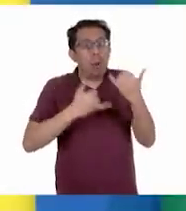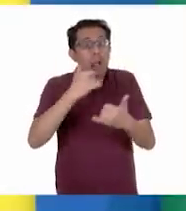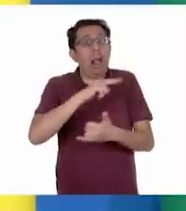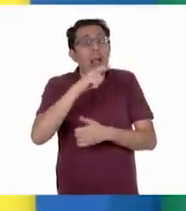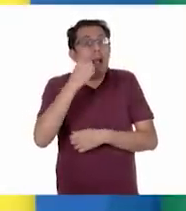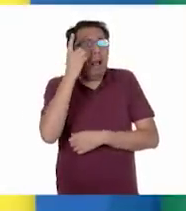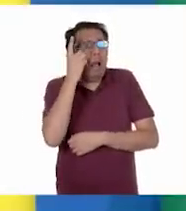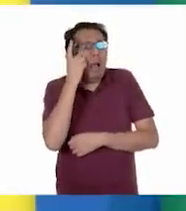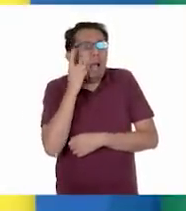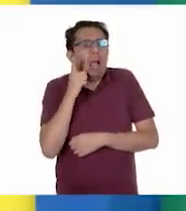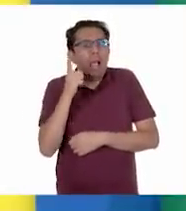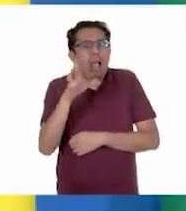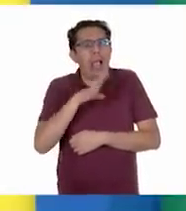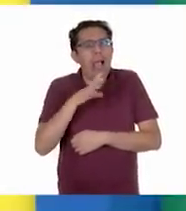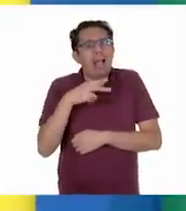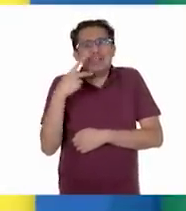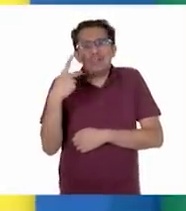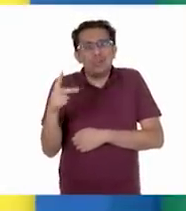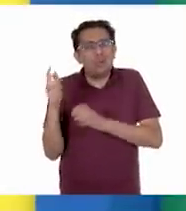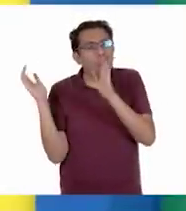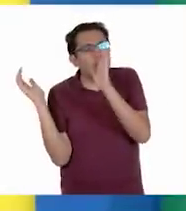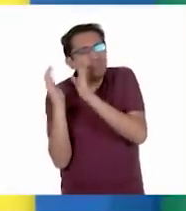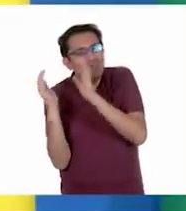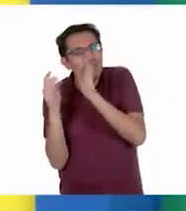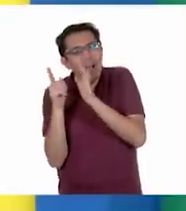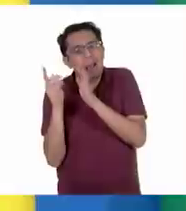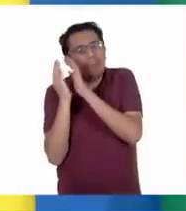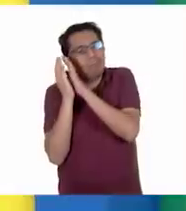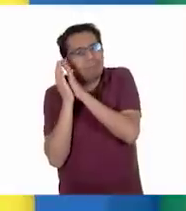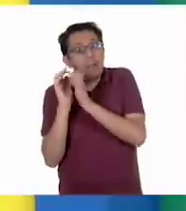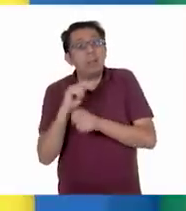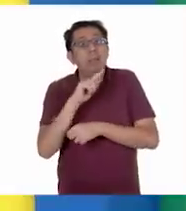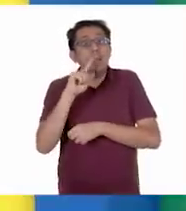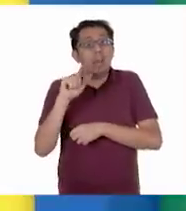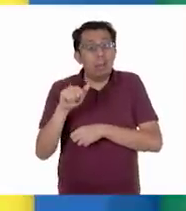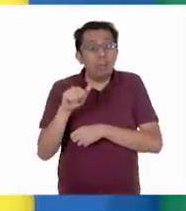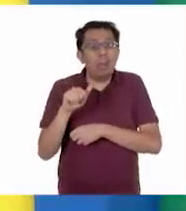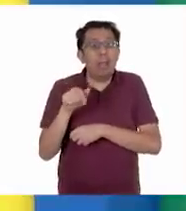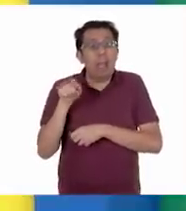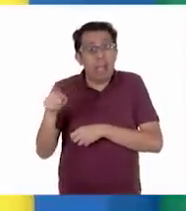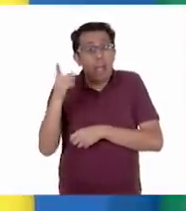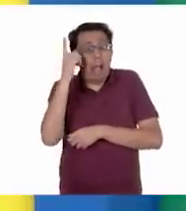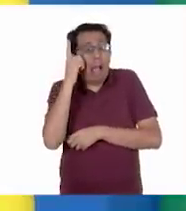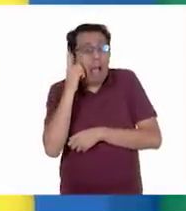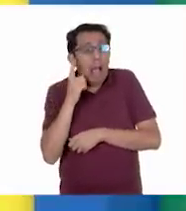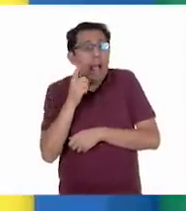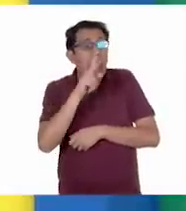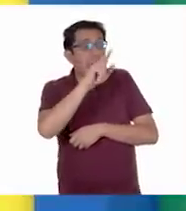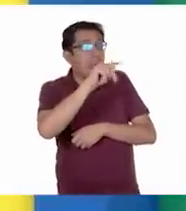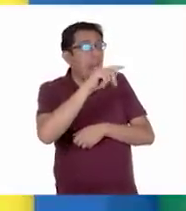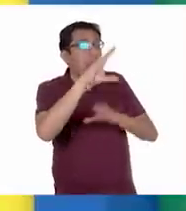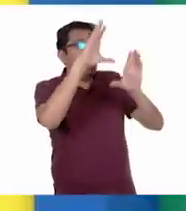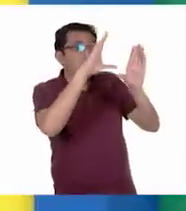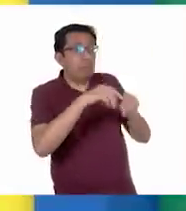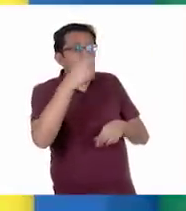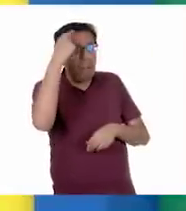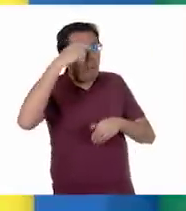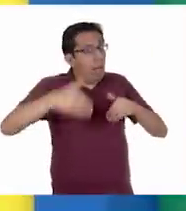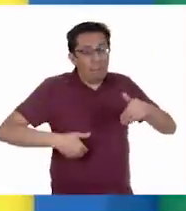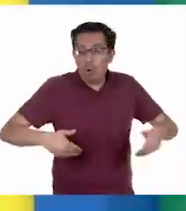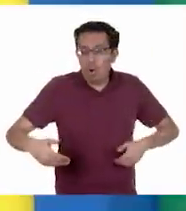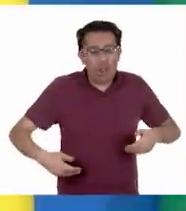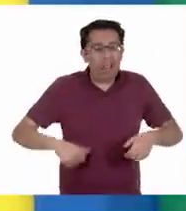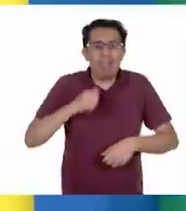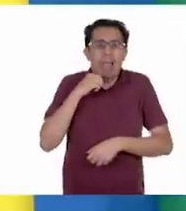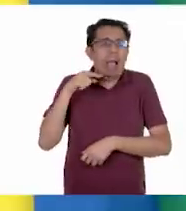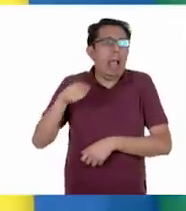en un cojincito que está a un lado del televisor. Y durante sus siestas apagamos la tele para no molestarlo, porque pues no le gusta el ruido.